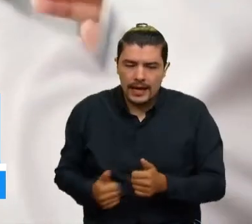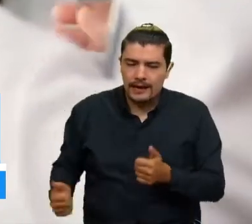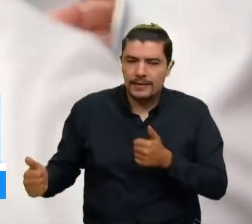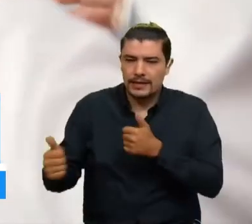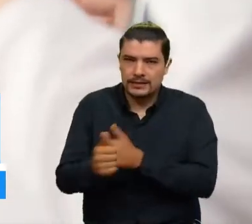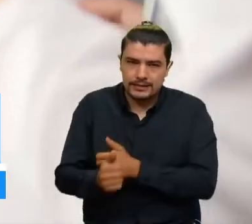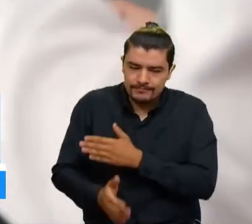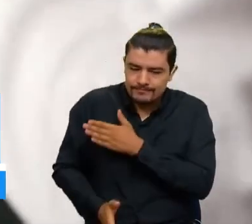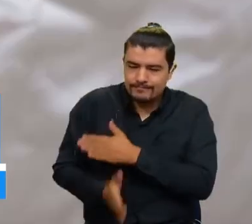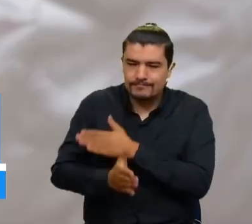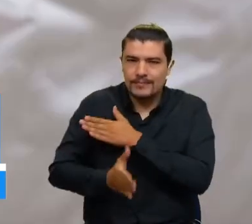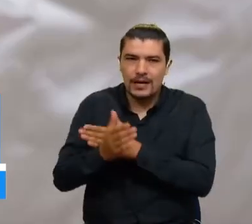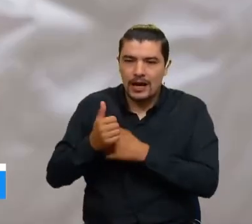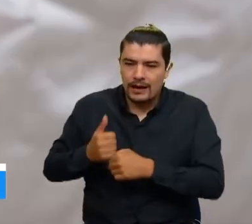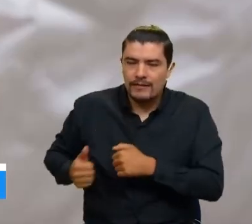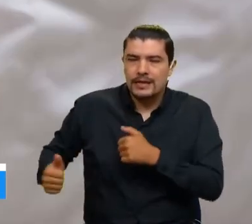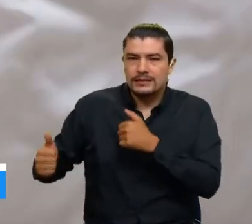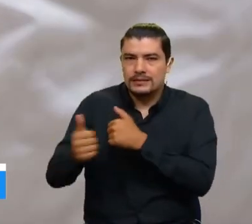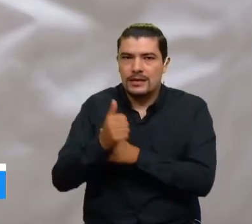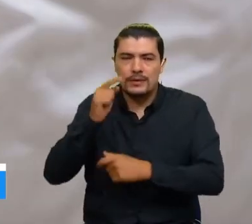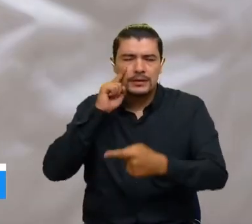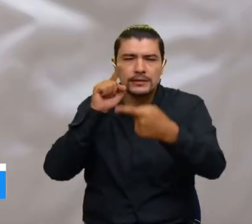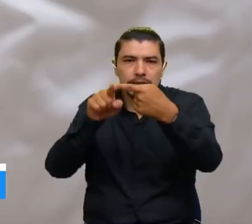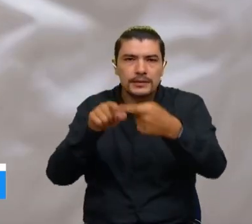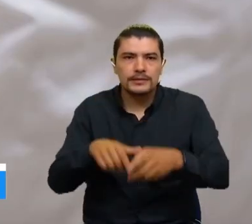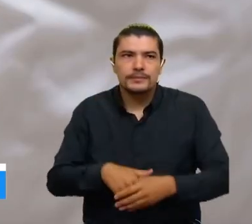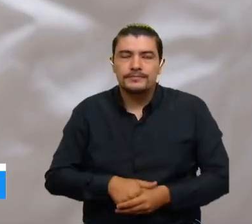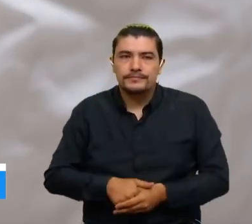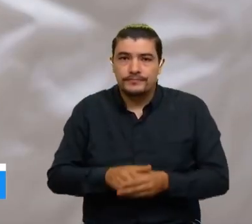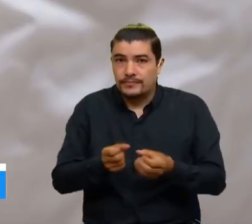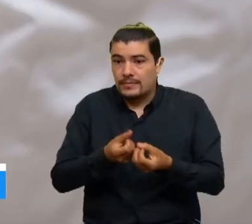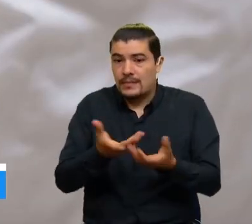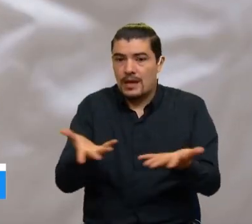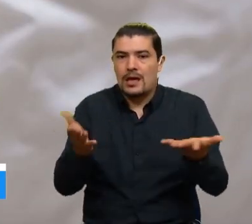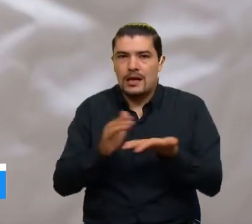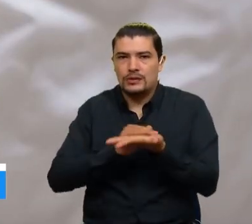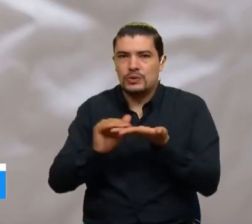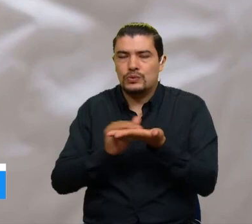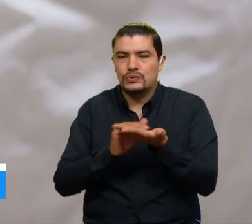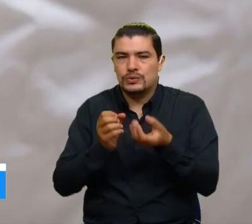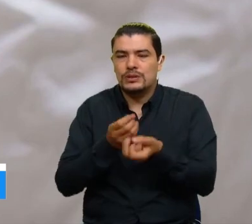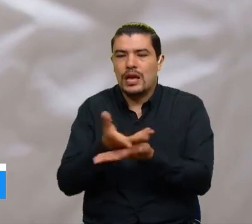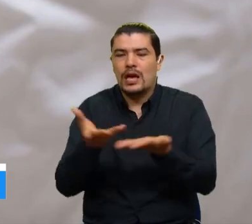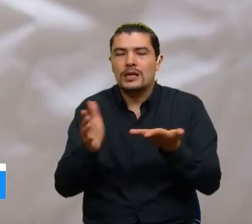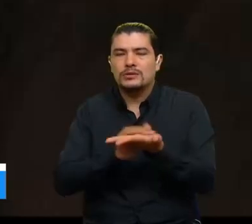avanzando en darle solución